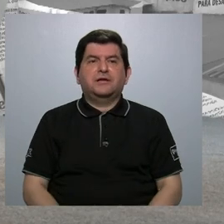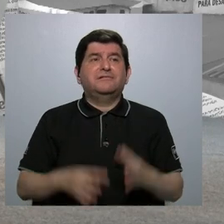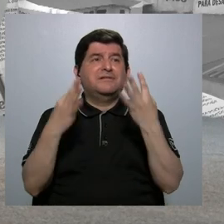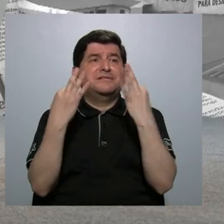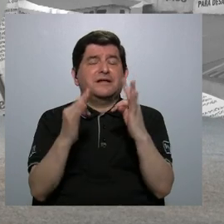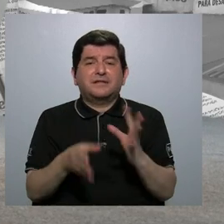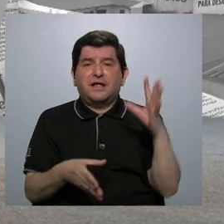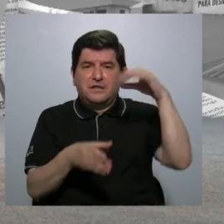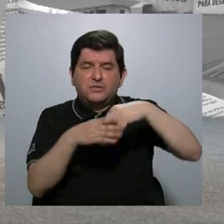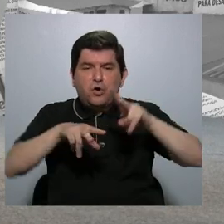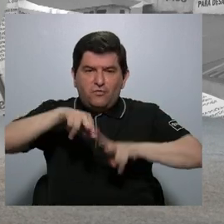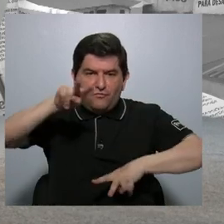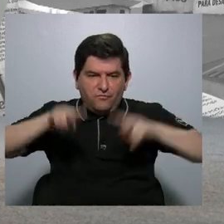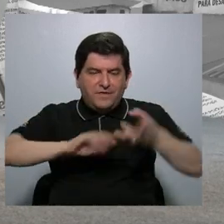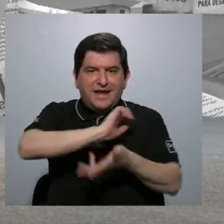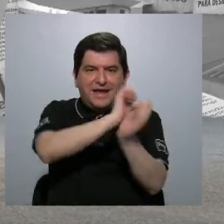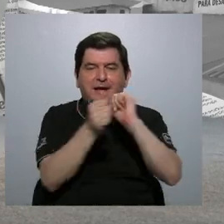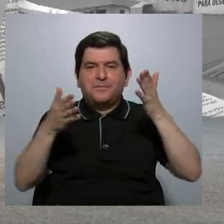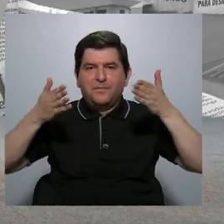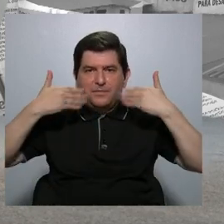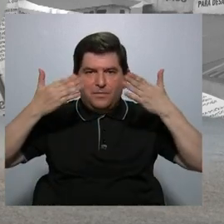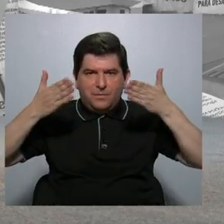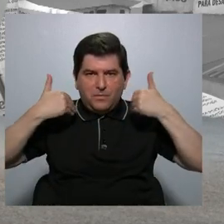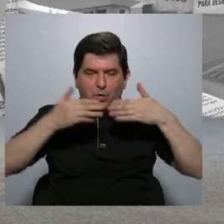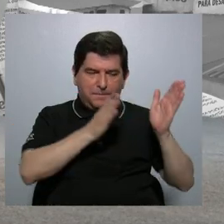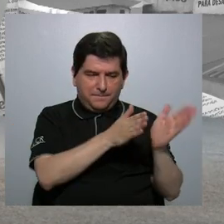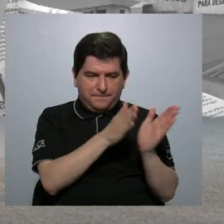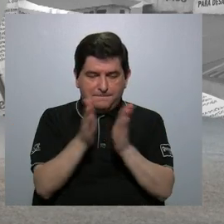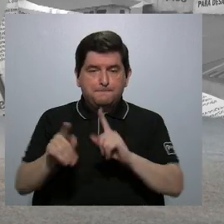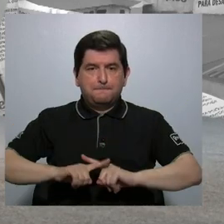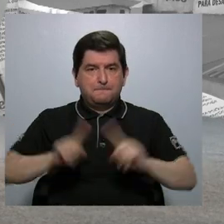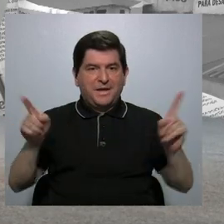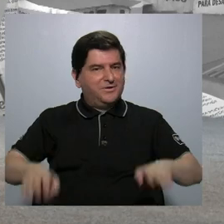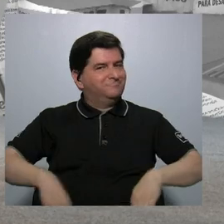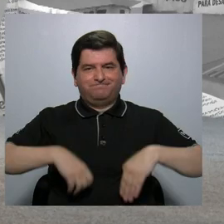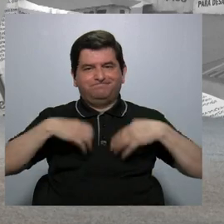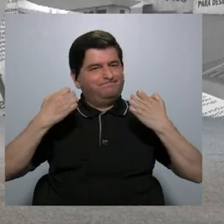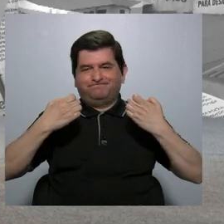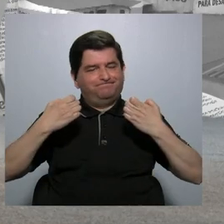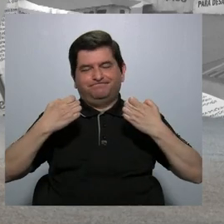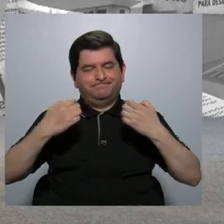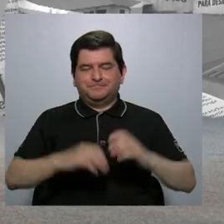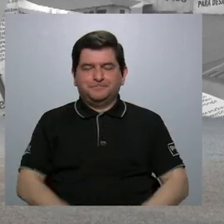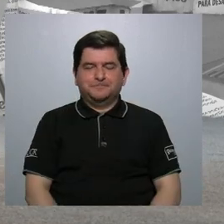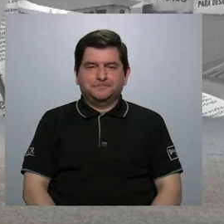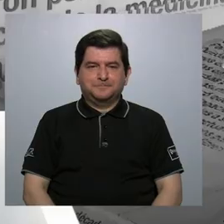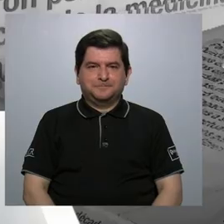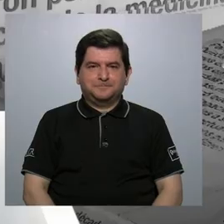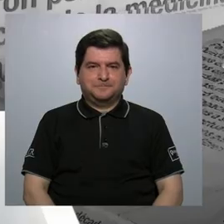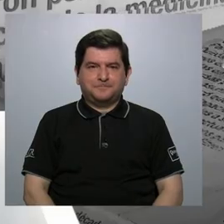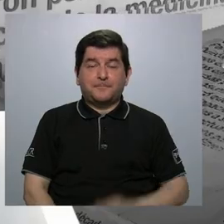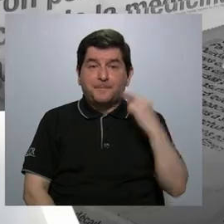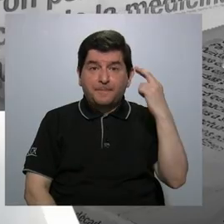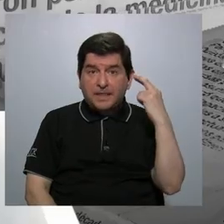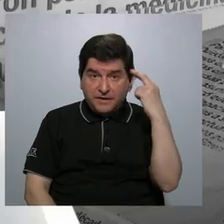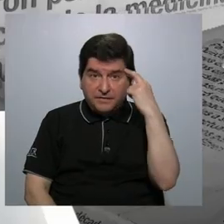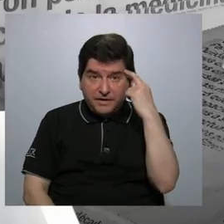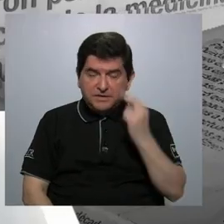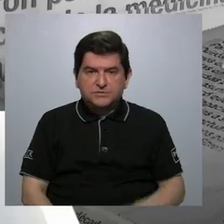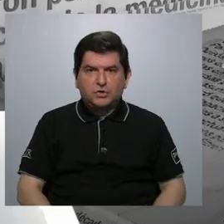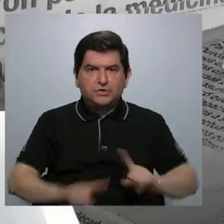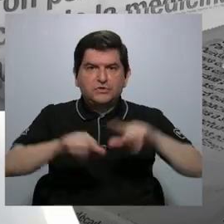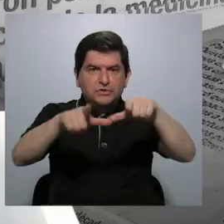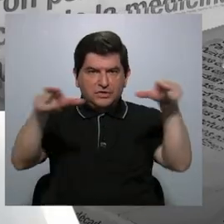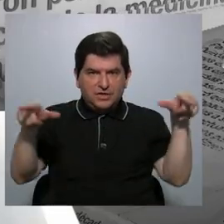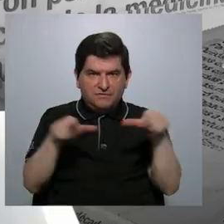tratando de incorporar la variable de cambio climático en la planificación, pero todavía no existe. Entonces, por eso vemos que en muchas